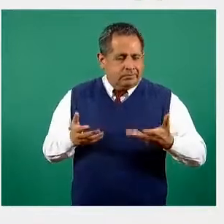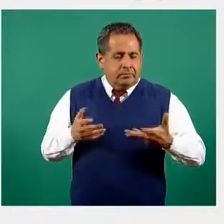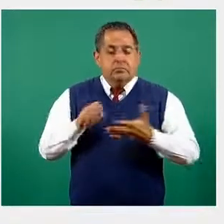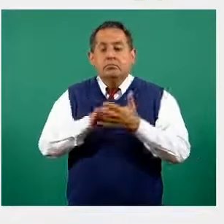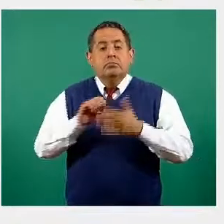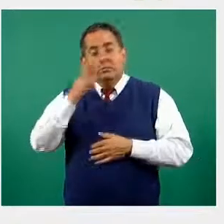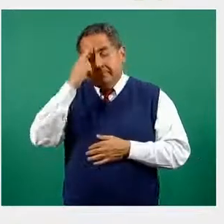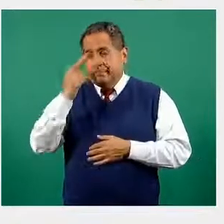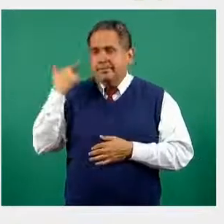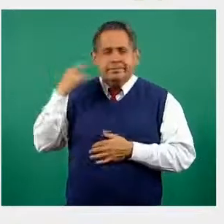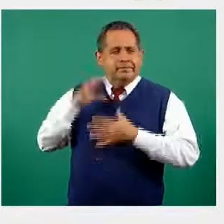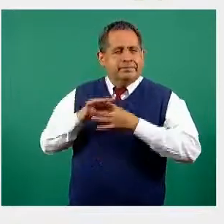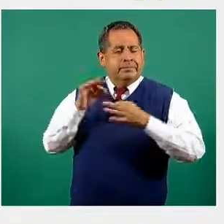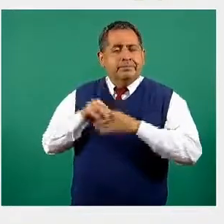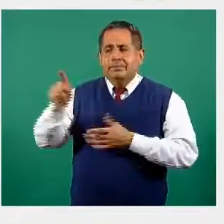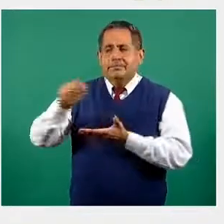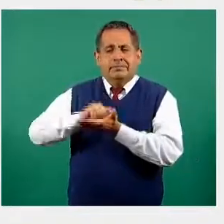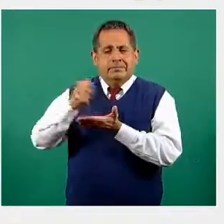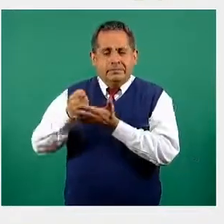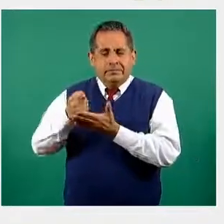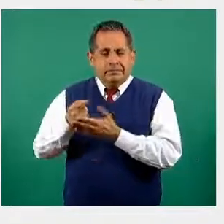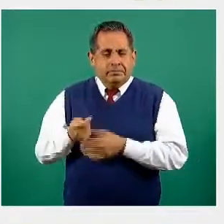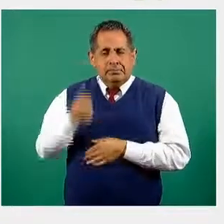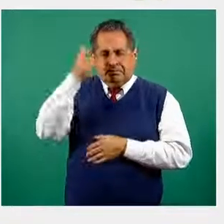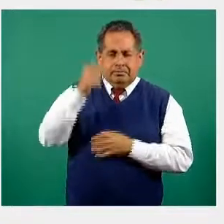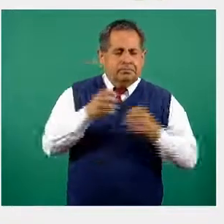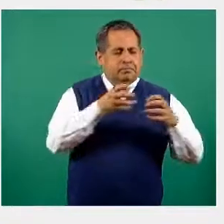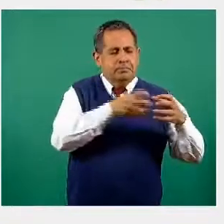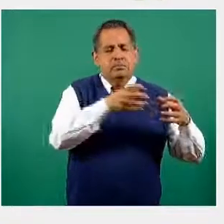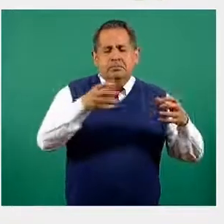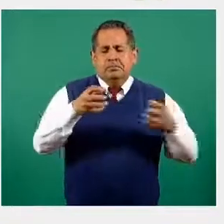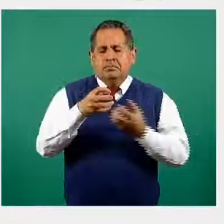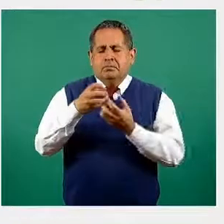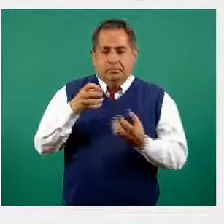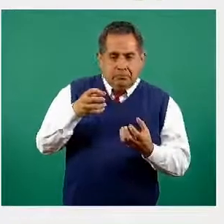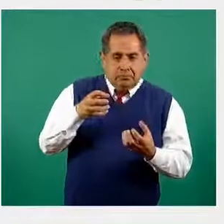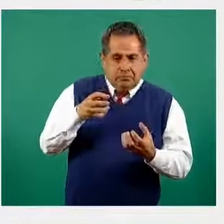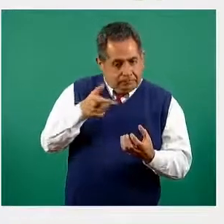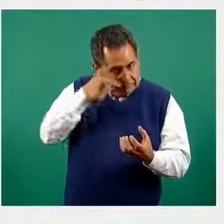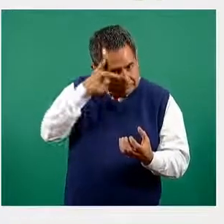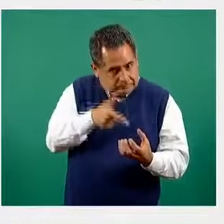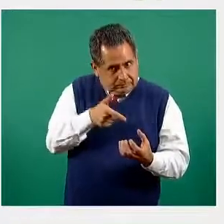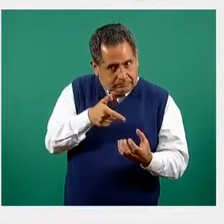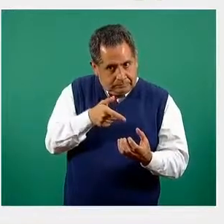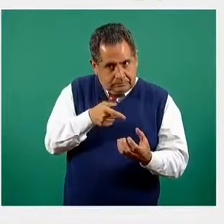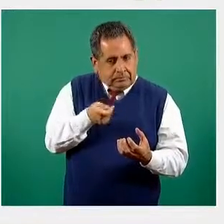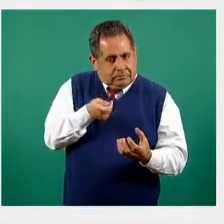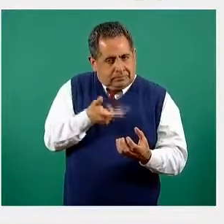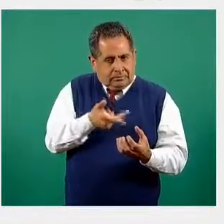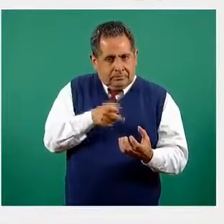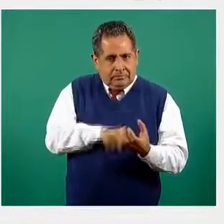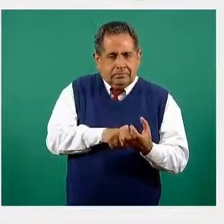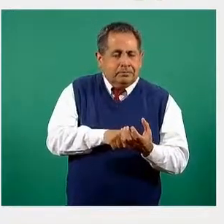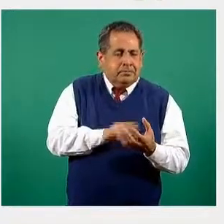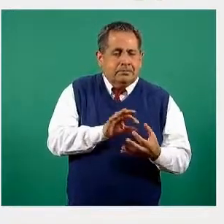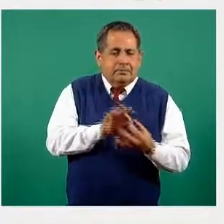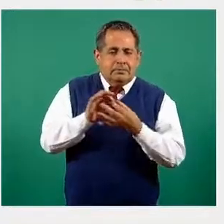de Tamaulipas, y se denominaba variante o linaje